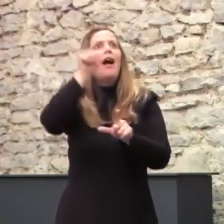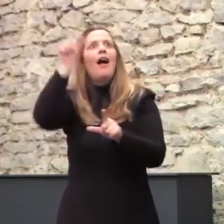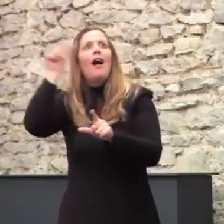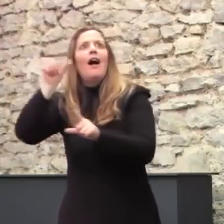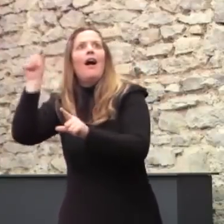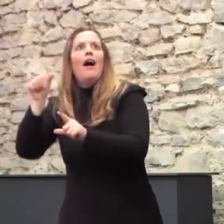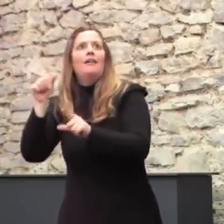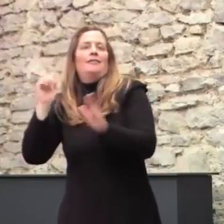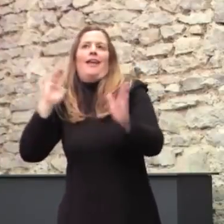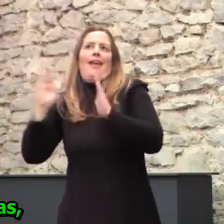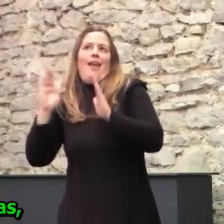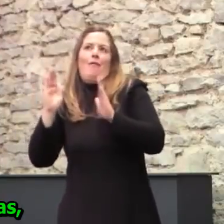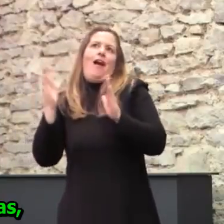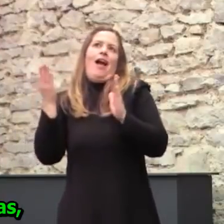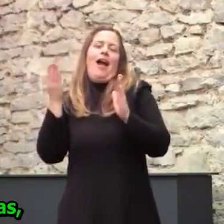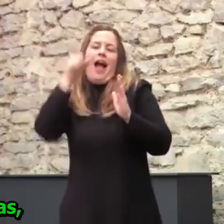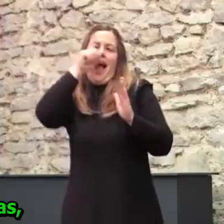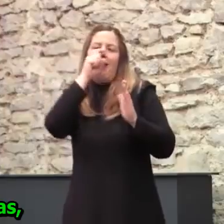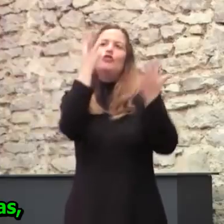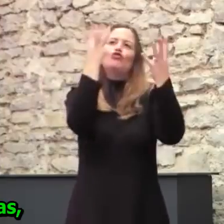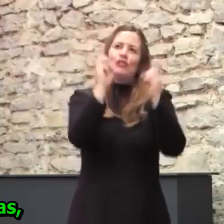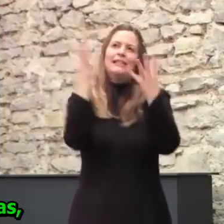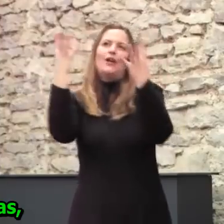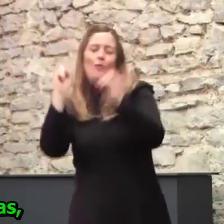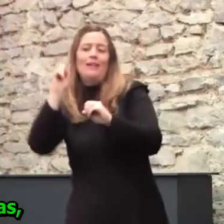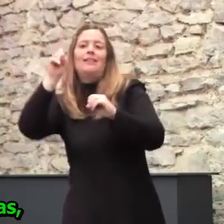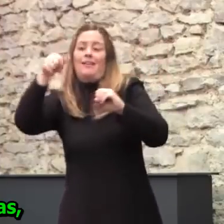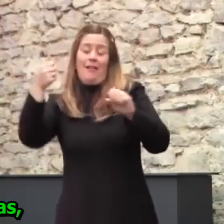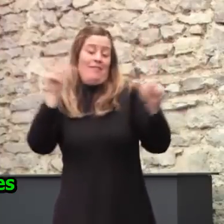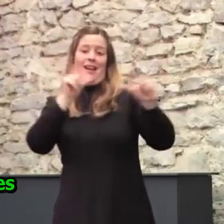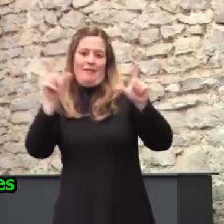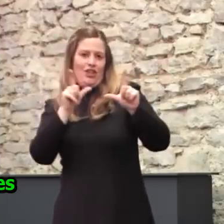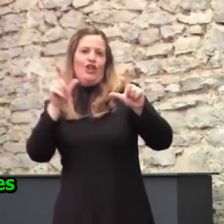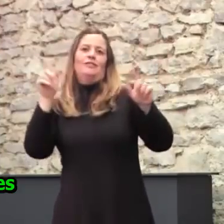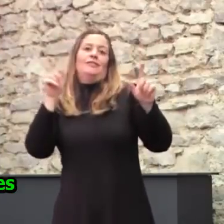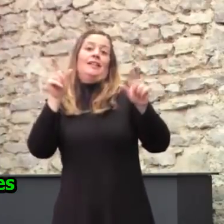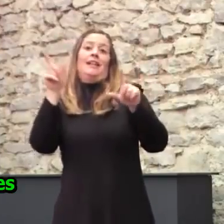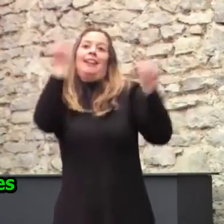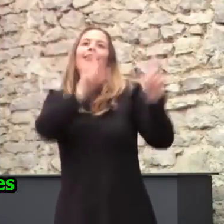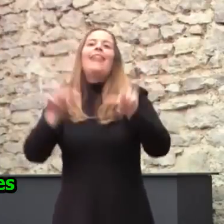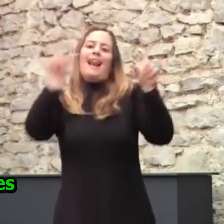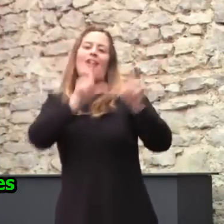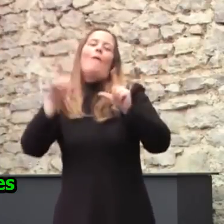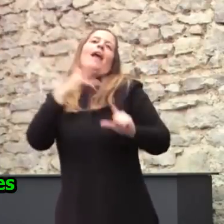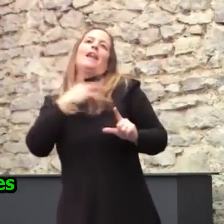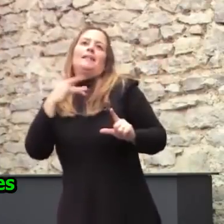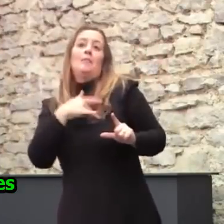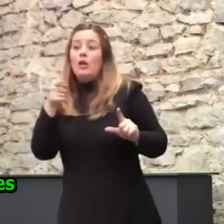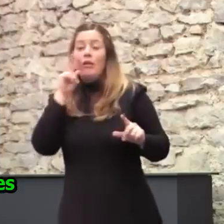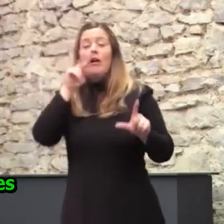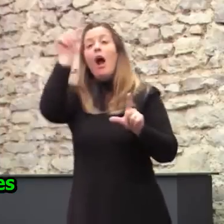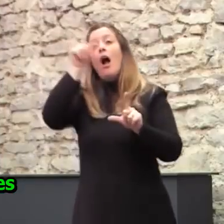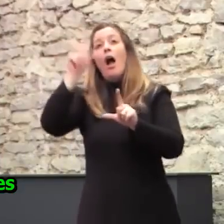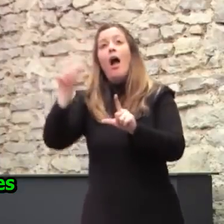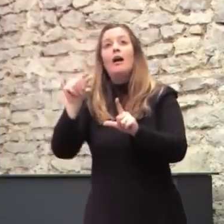películas de los años 80 y 90 y de series de televisión y de telenovelas en las que, bueno, yo he visto cómo las mujeres exigen el